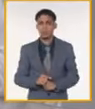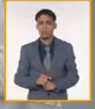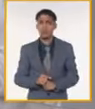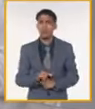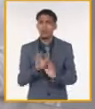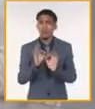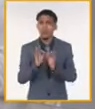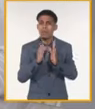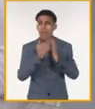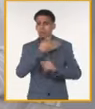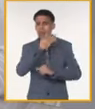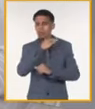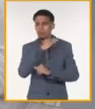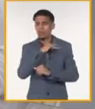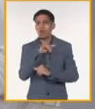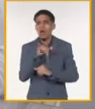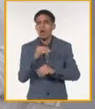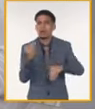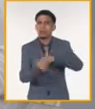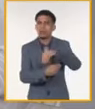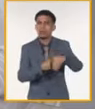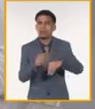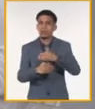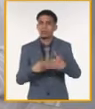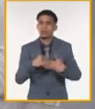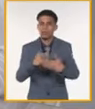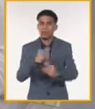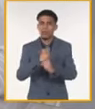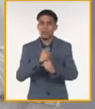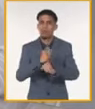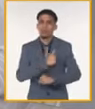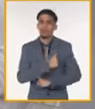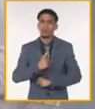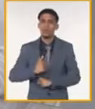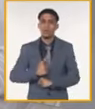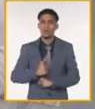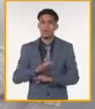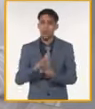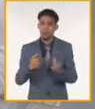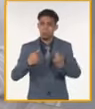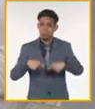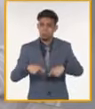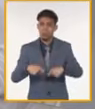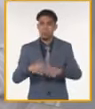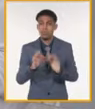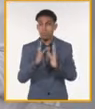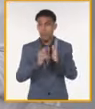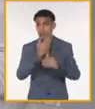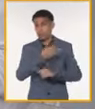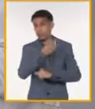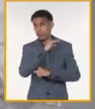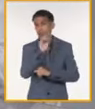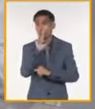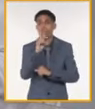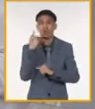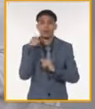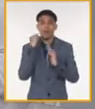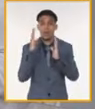que ya venía evolucionando desde un periodo anterior se decidió En aquel momento que a los 2 años